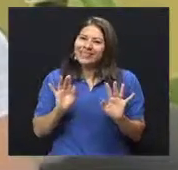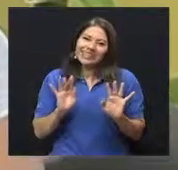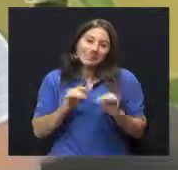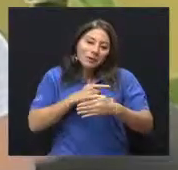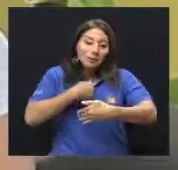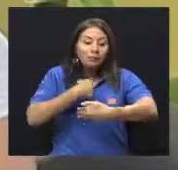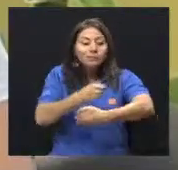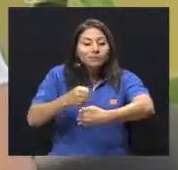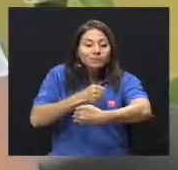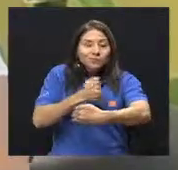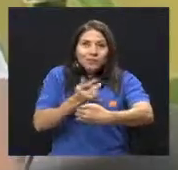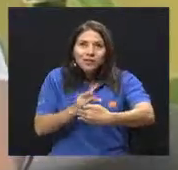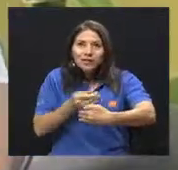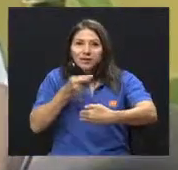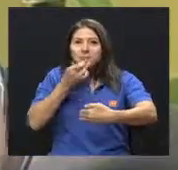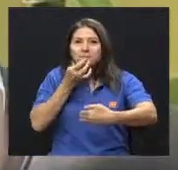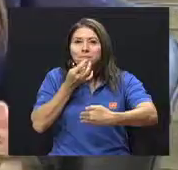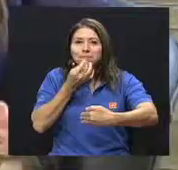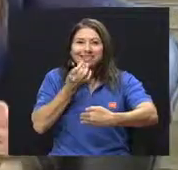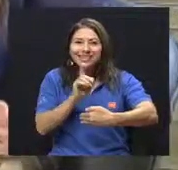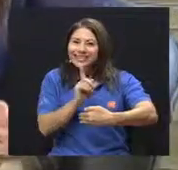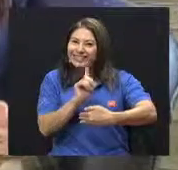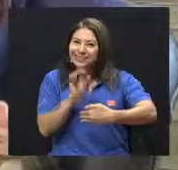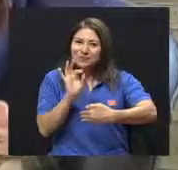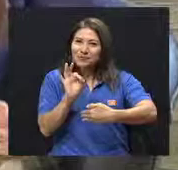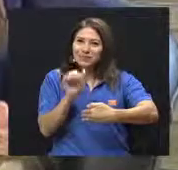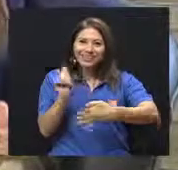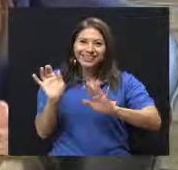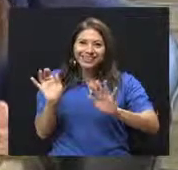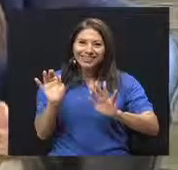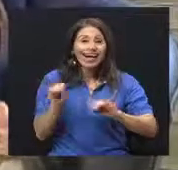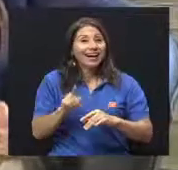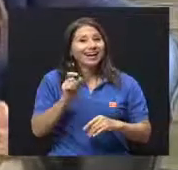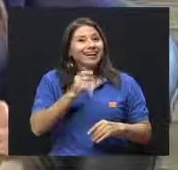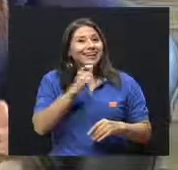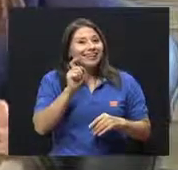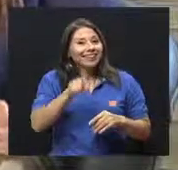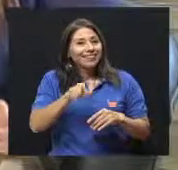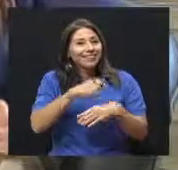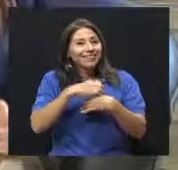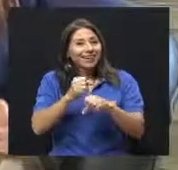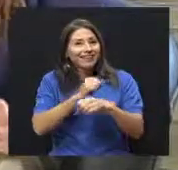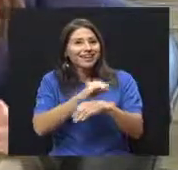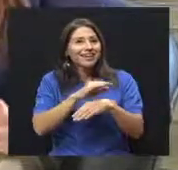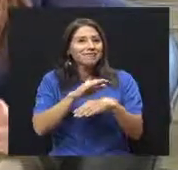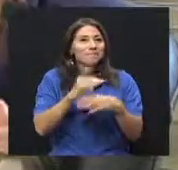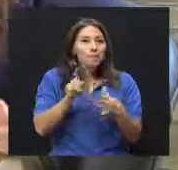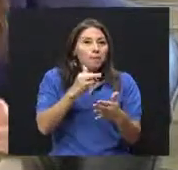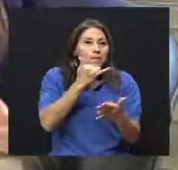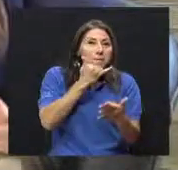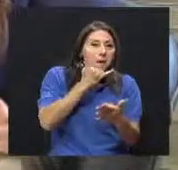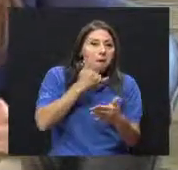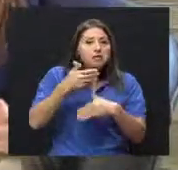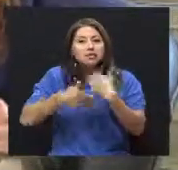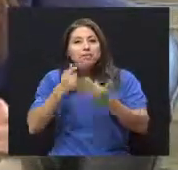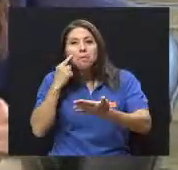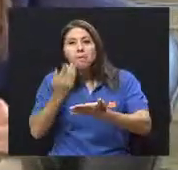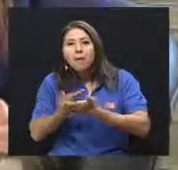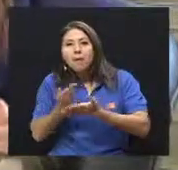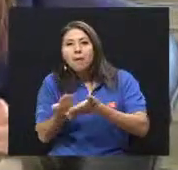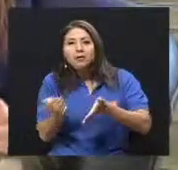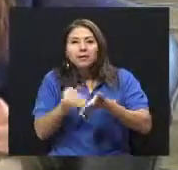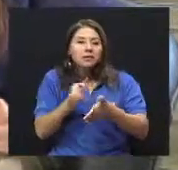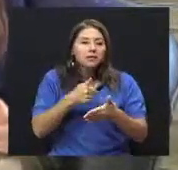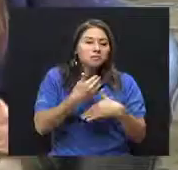que no me salen muy bien las cosas. Es que sí, hay que hacer todo ese error, prueba y error, y